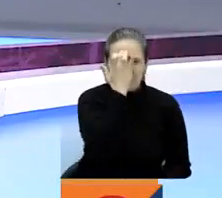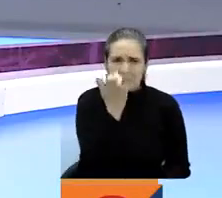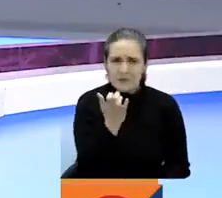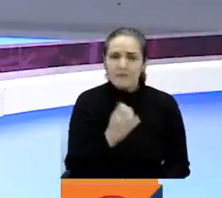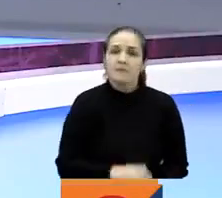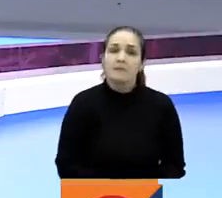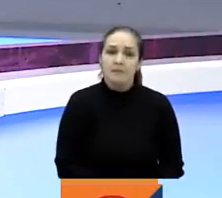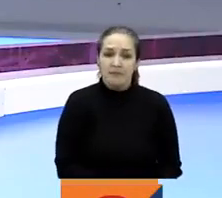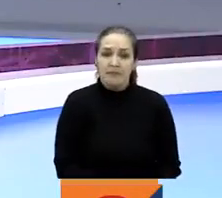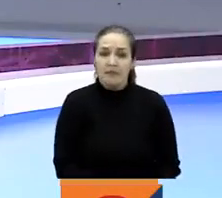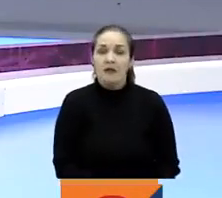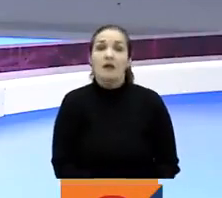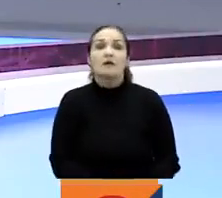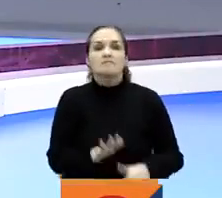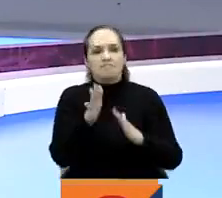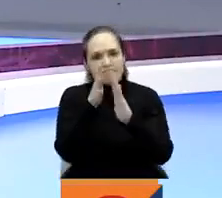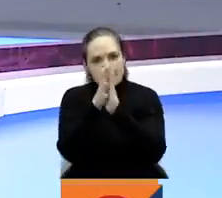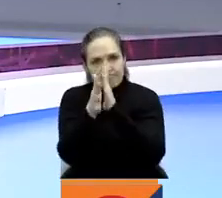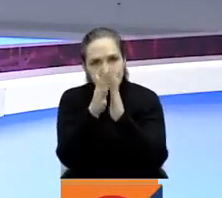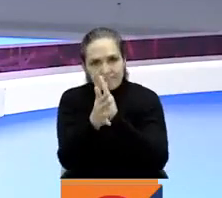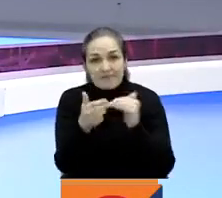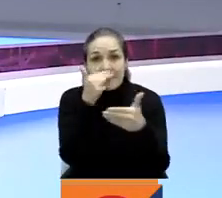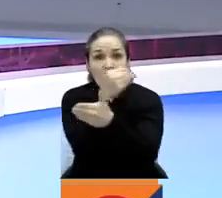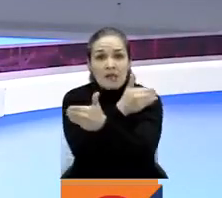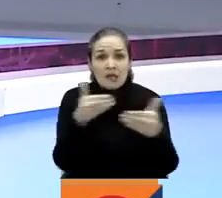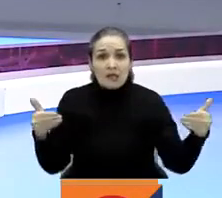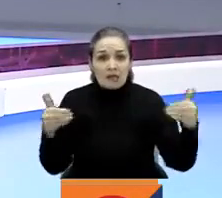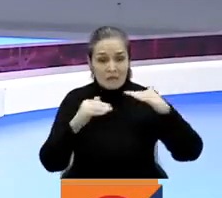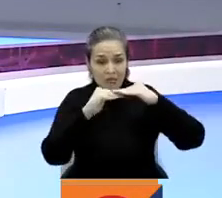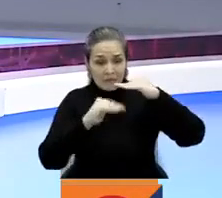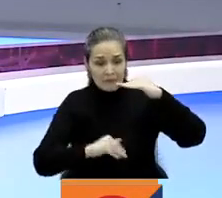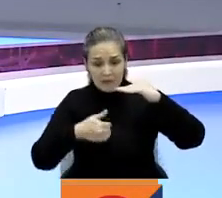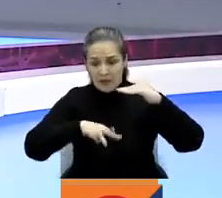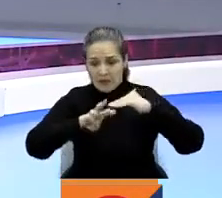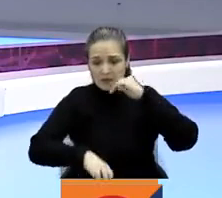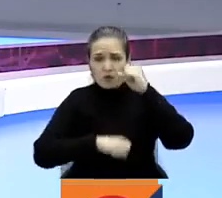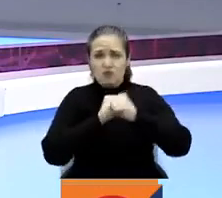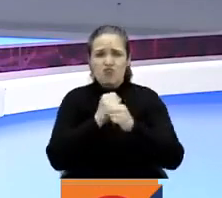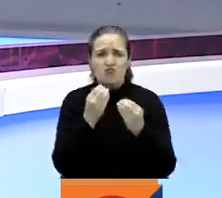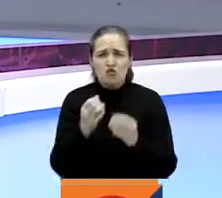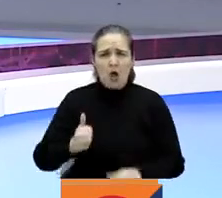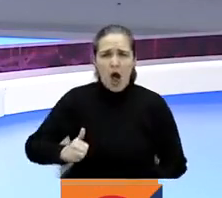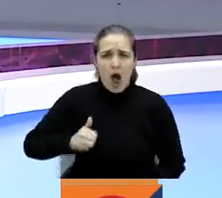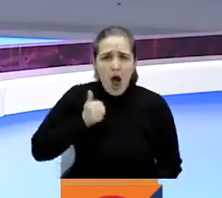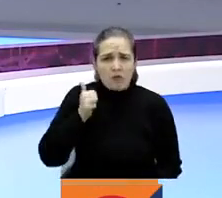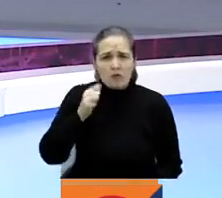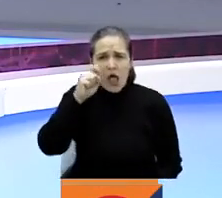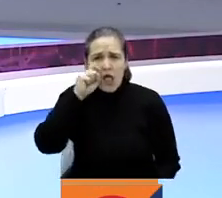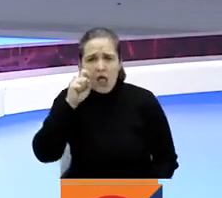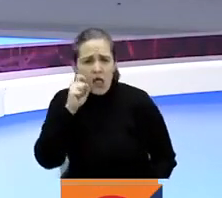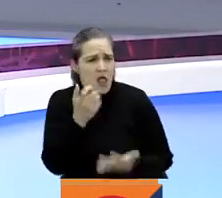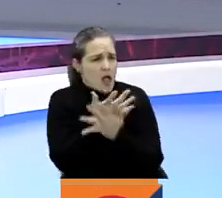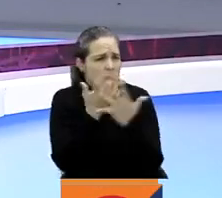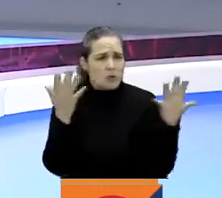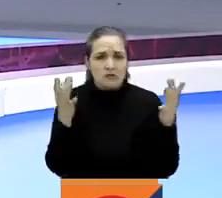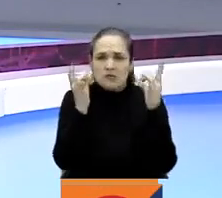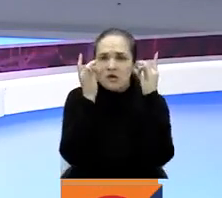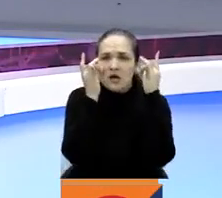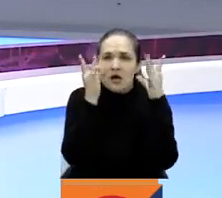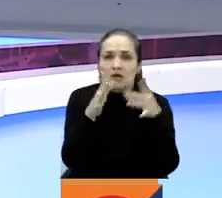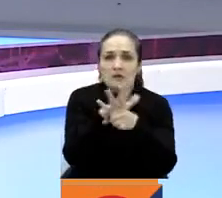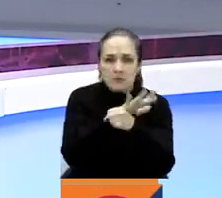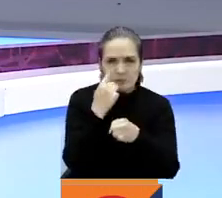y el abuso a menores de edad continúa en varias partes del país atención a este inaudito y aberrante caso